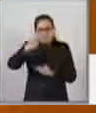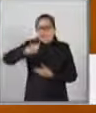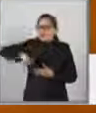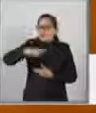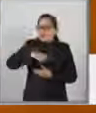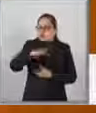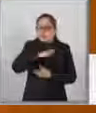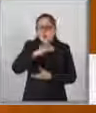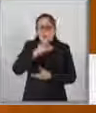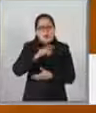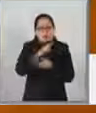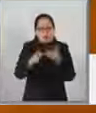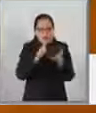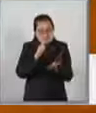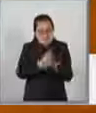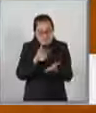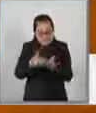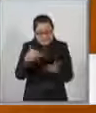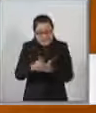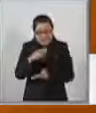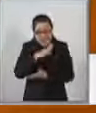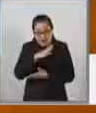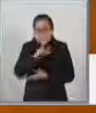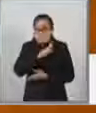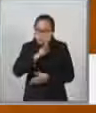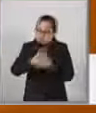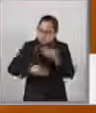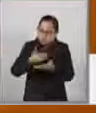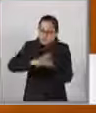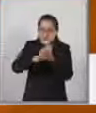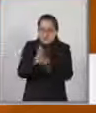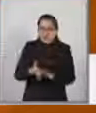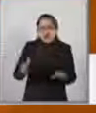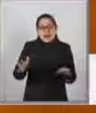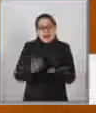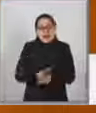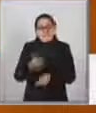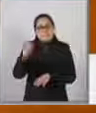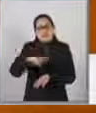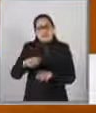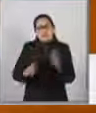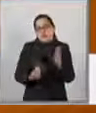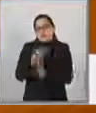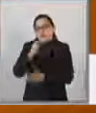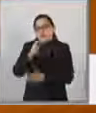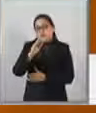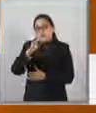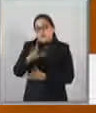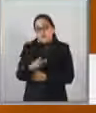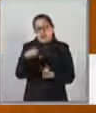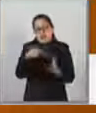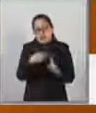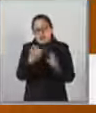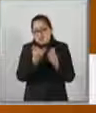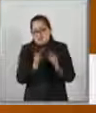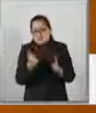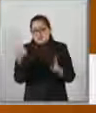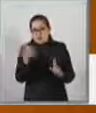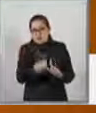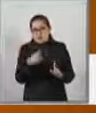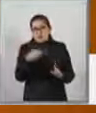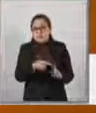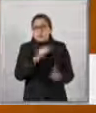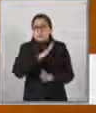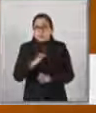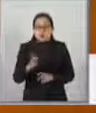con las leyes que hoy tenemos vigentes a una fiscal lo más autónomo e independiente que se